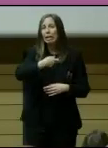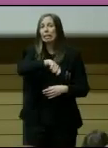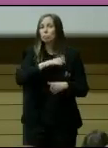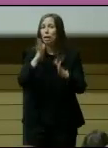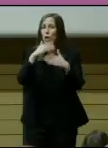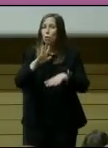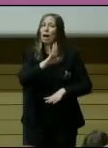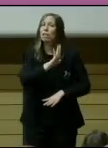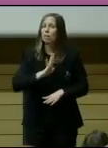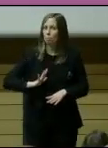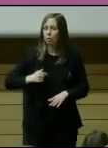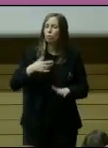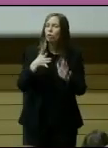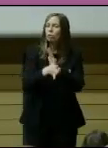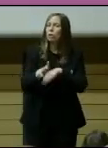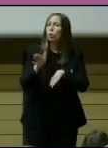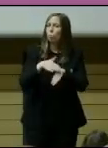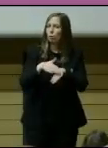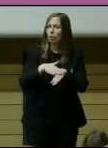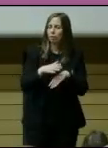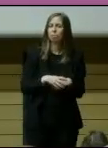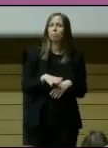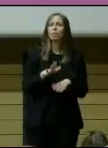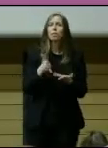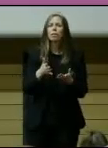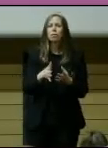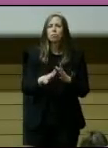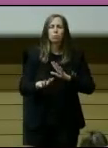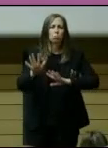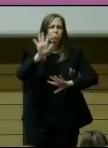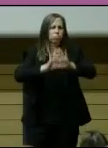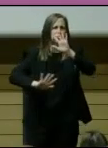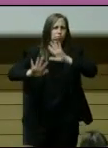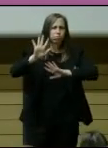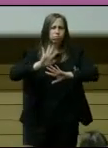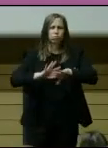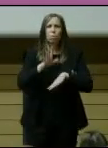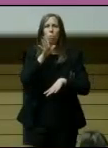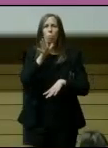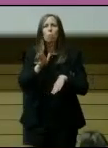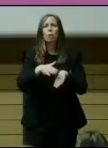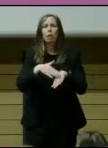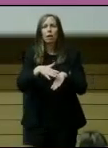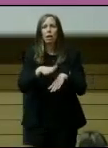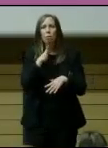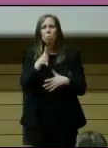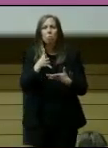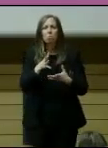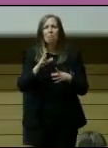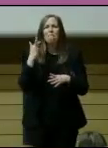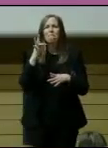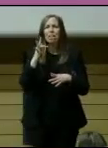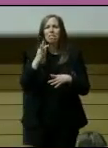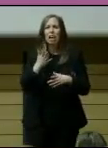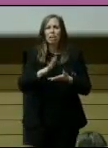en España. Y os voy a explicar por qué. ¿Pero qué ha pasado con todo esto? Con esta tormenta mediática. ¿Por qué se ha generado una tormenta mediática?